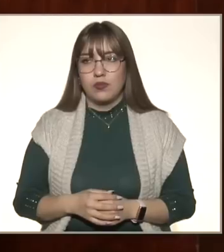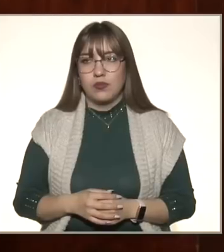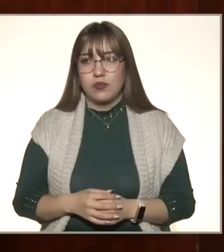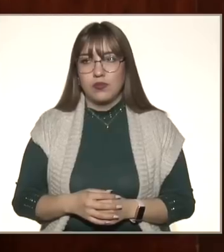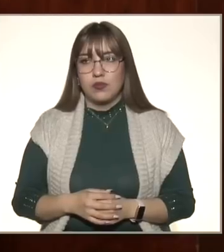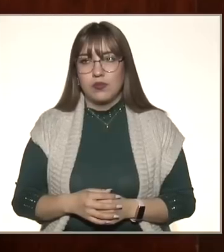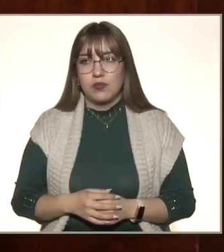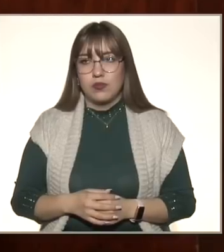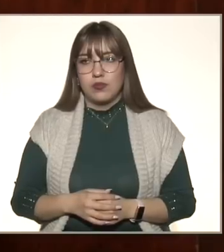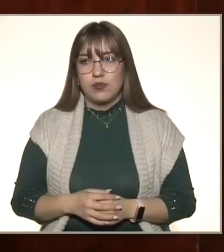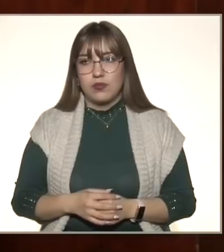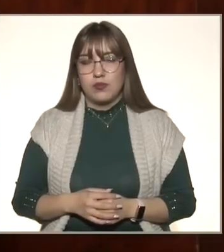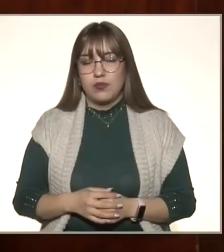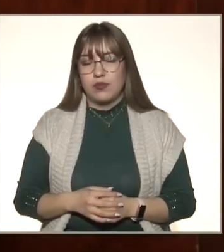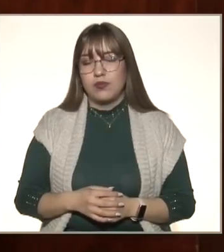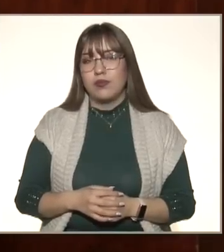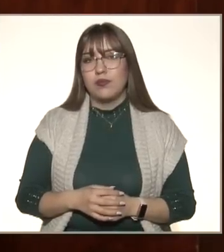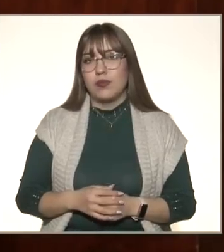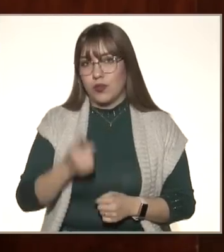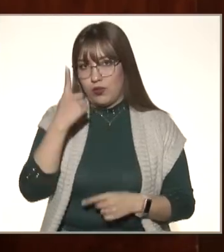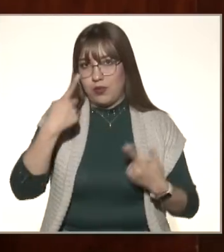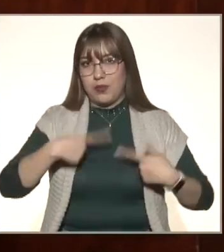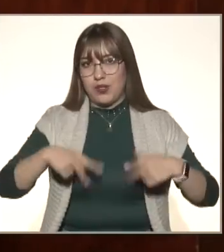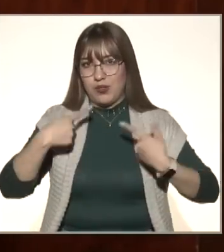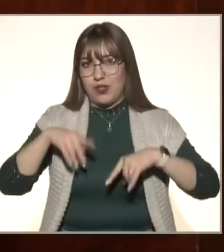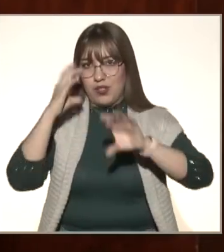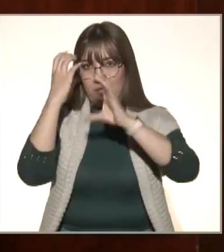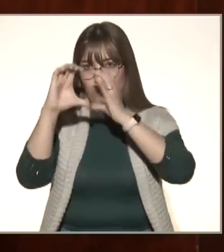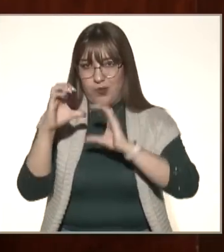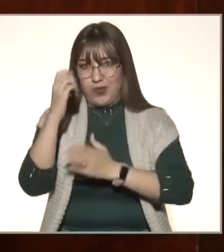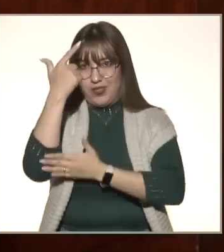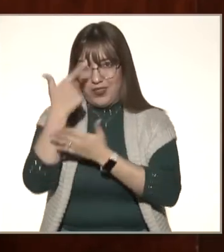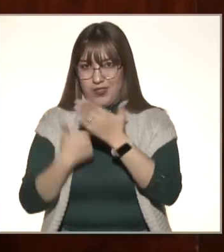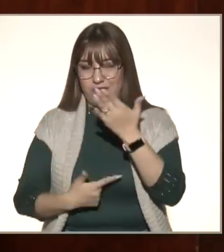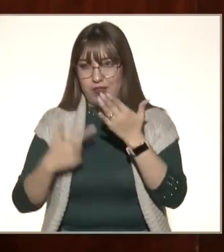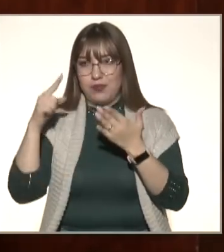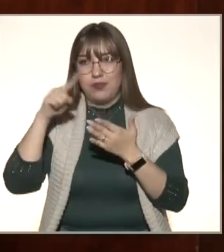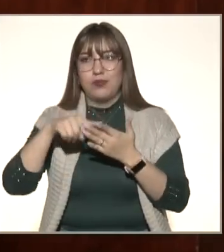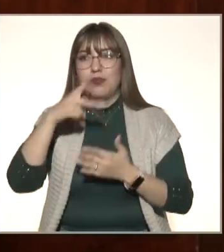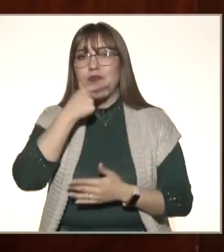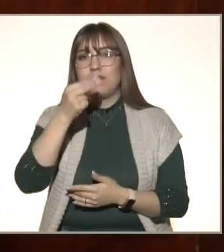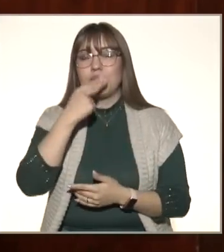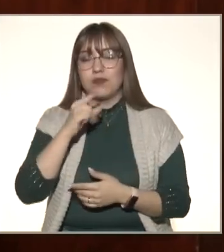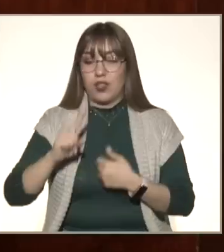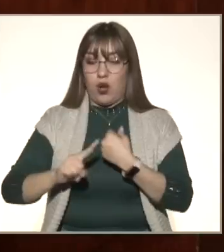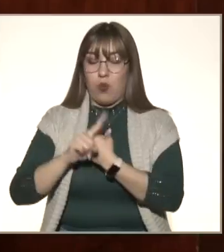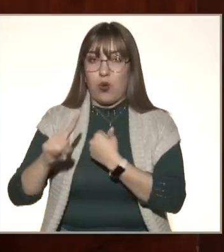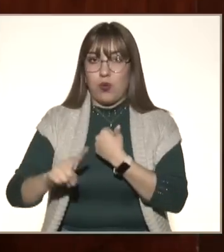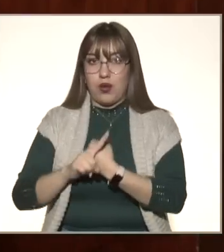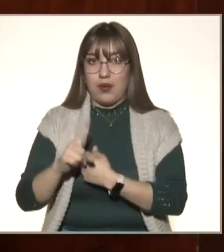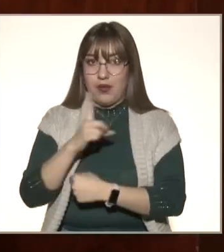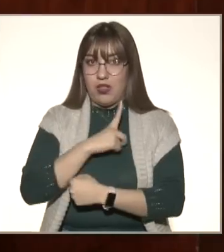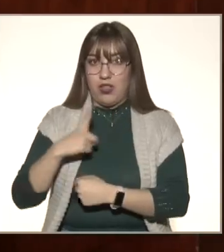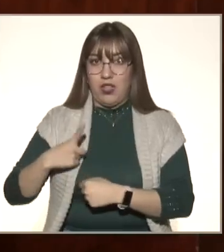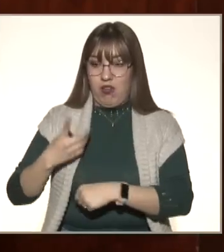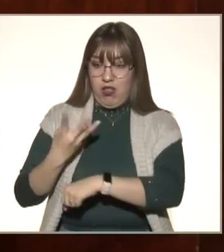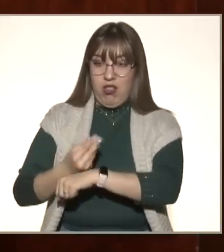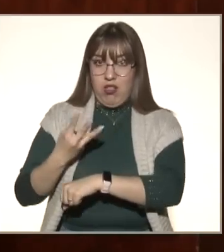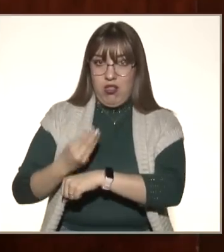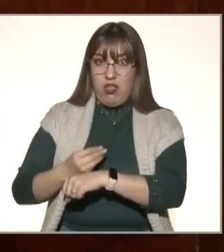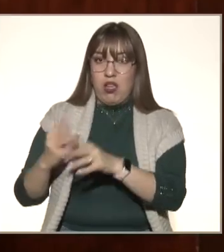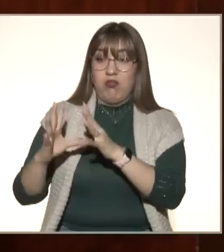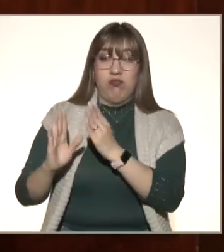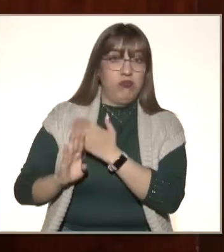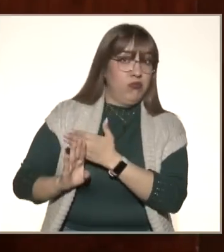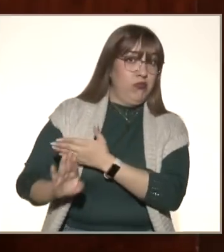lista de cosas de por qué no evitar los conflictos. Nos dice Víctor Luna, a los conflictos no se les resuelve evitándolos porque ya